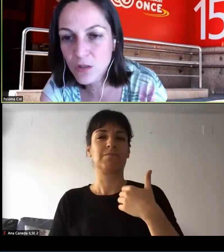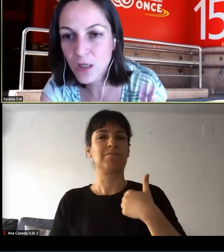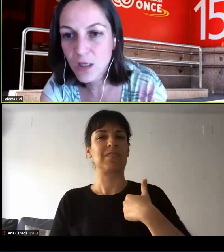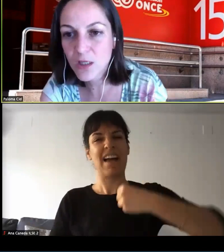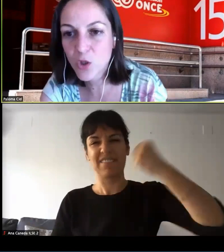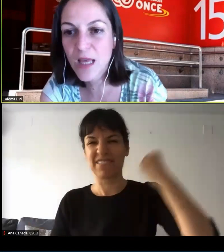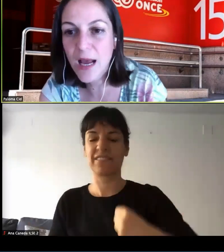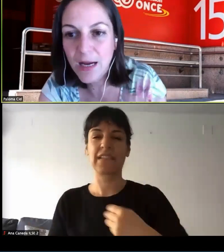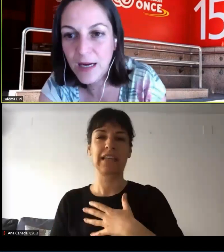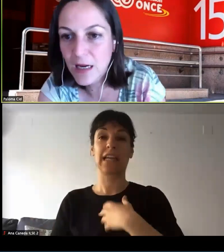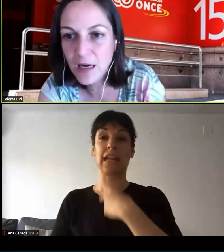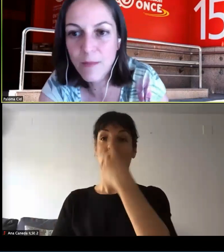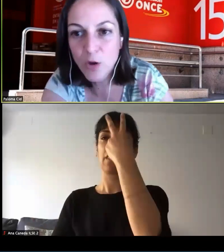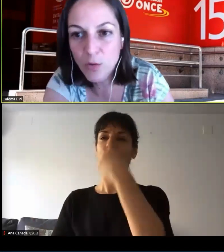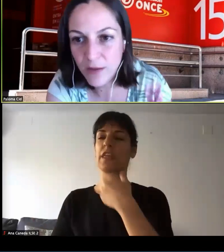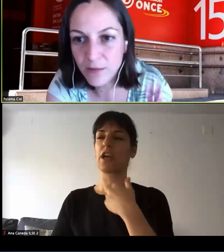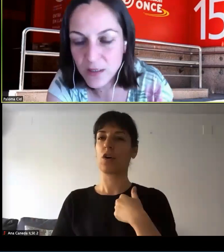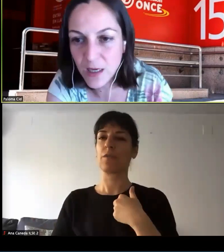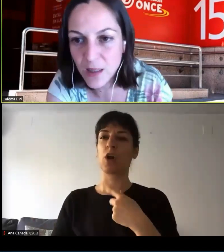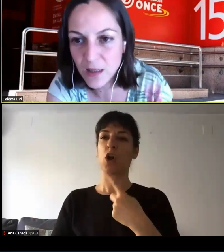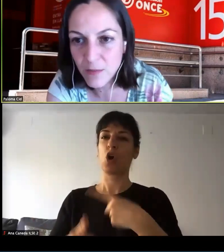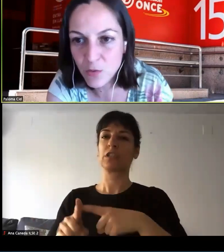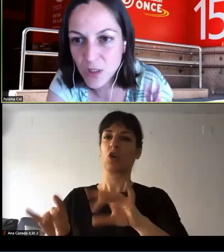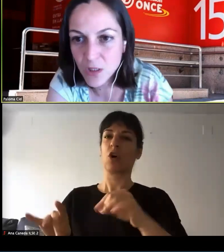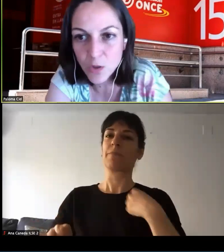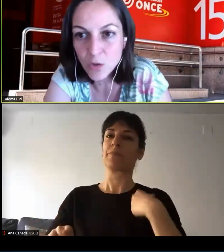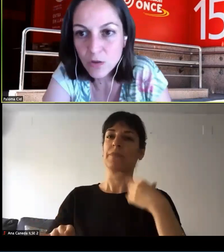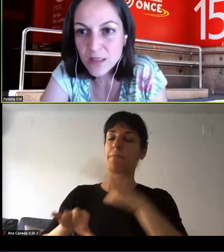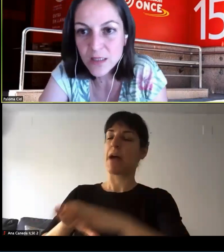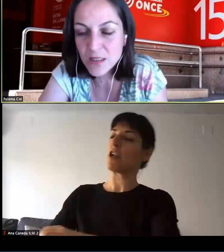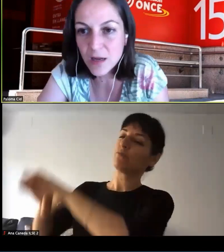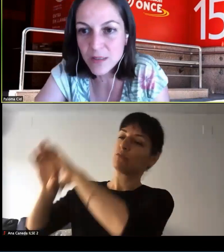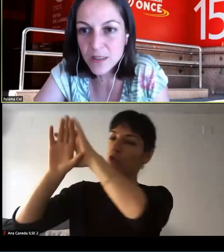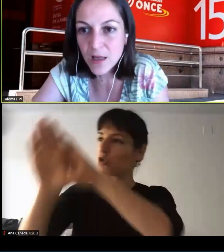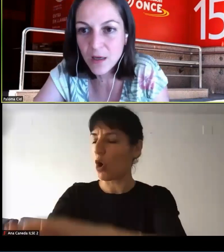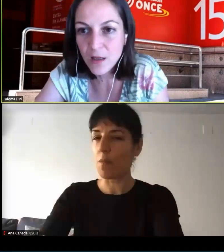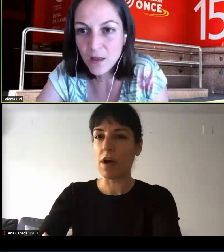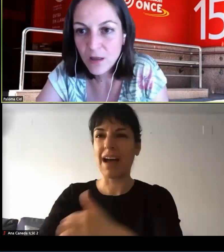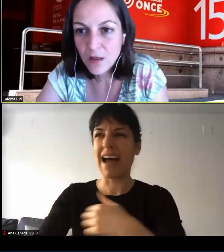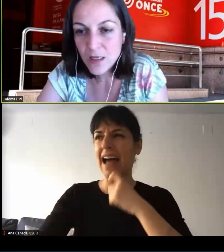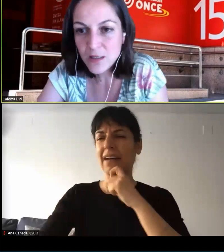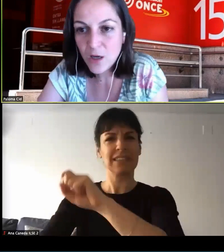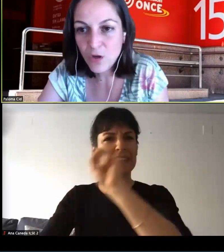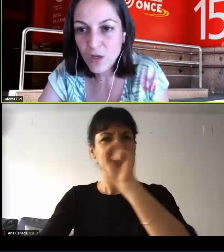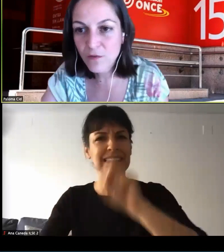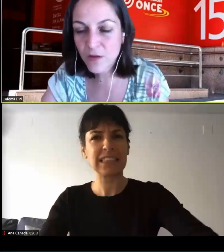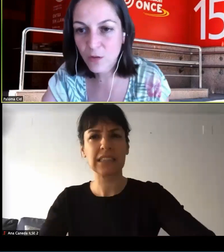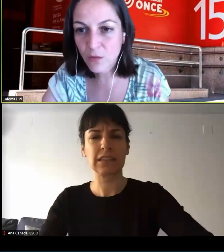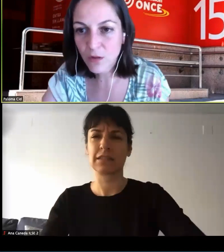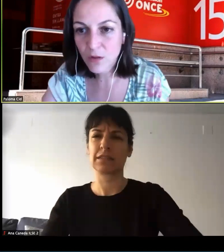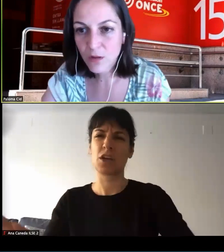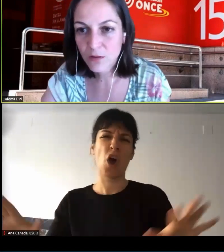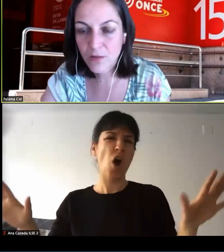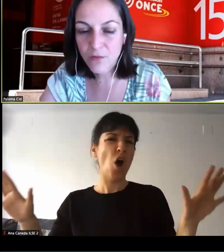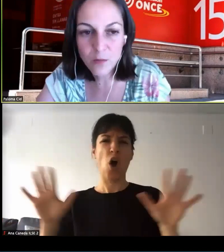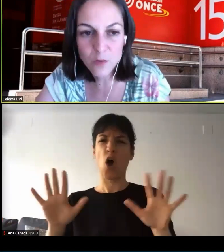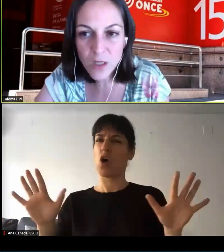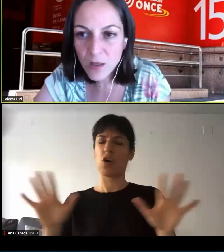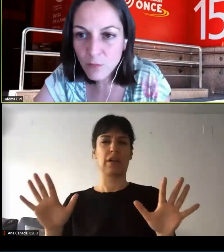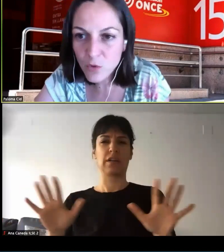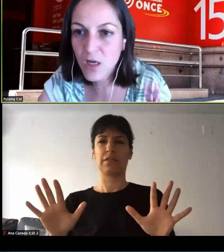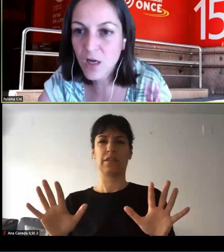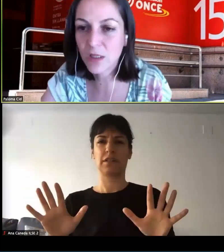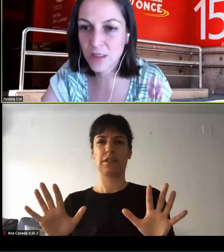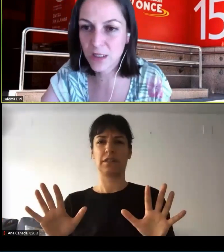manos, eso de agarrarle la mano y plantársela encima de un sitio así sin avisar es terrorífico. Tendremos